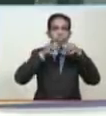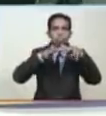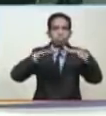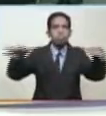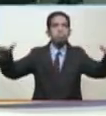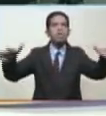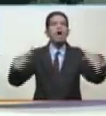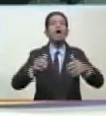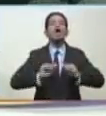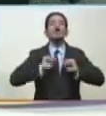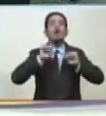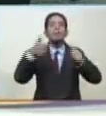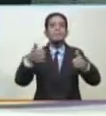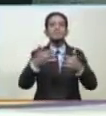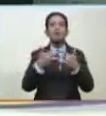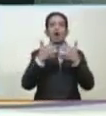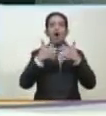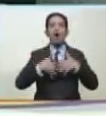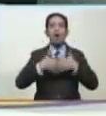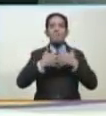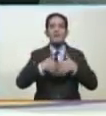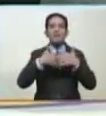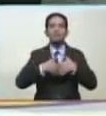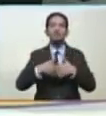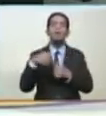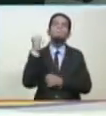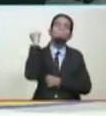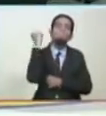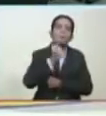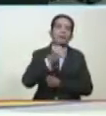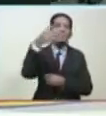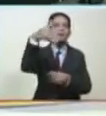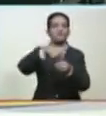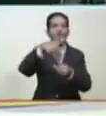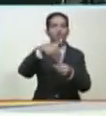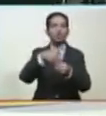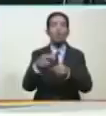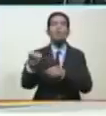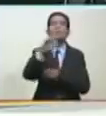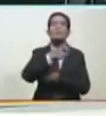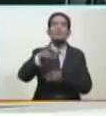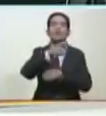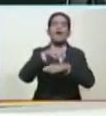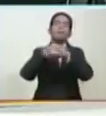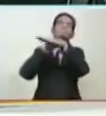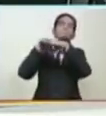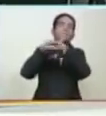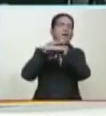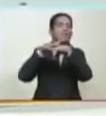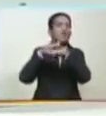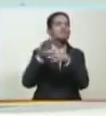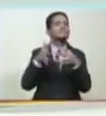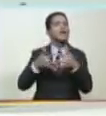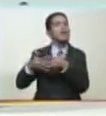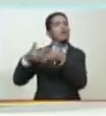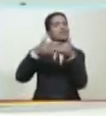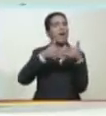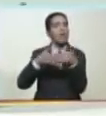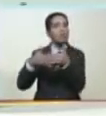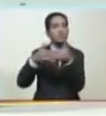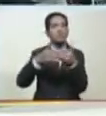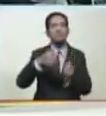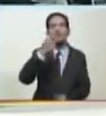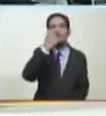elecciones. Comenzó la operación Matavoto para tratar de buscar el perdón del imperio norteamericano por parte del señor Henry